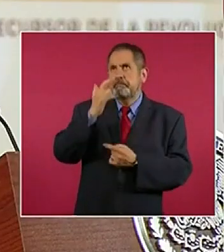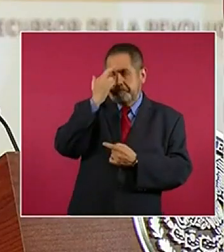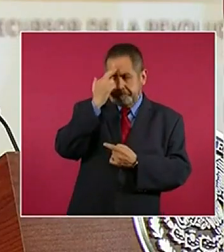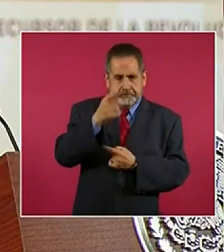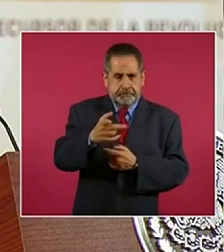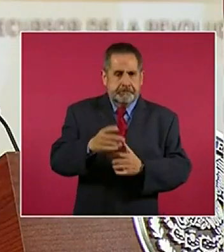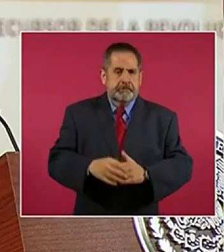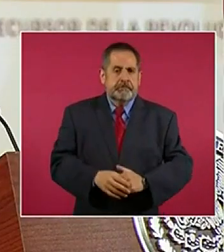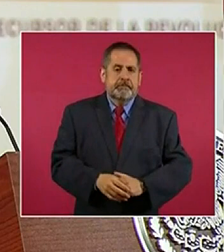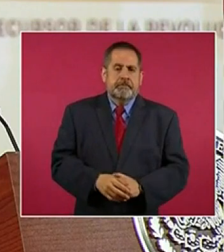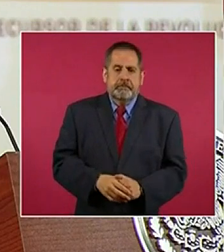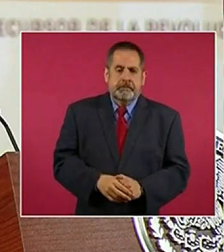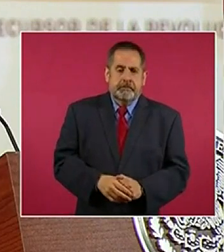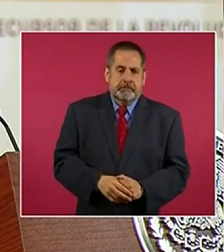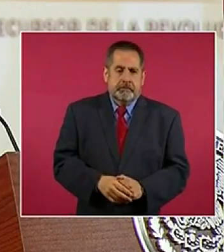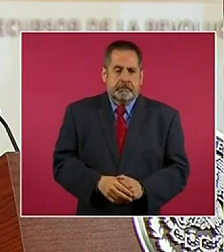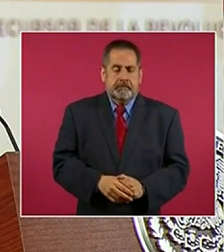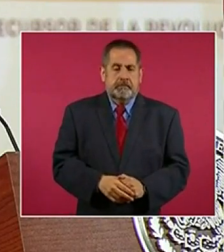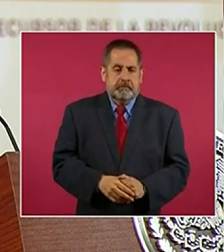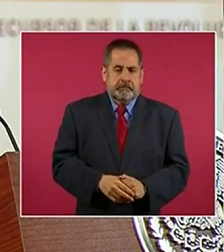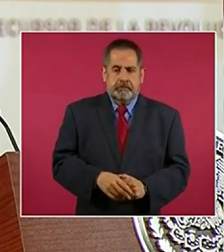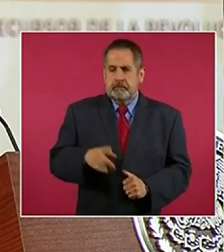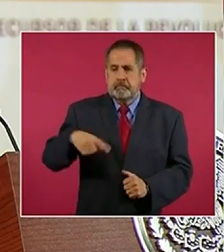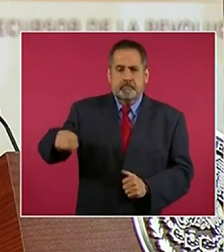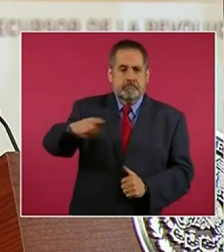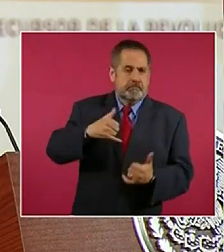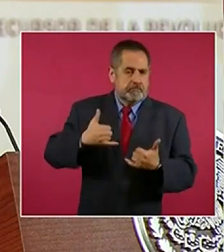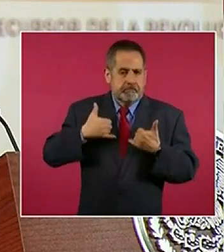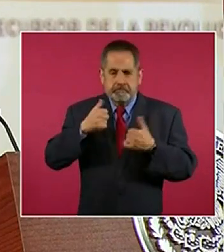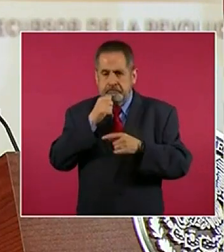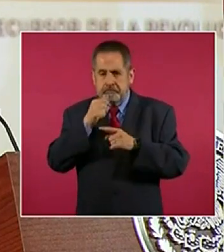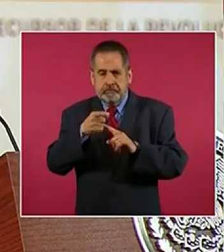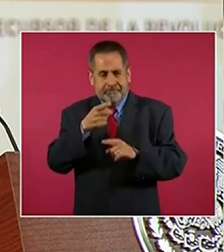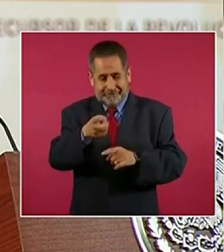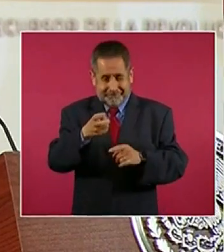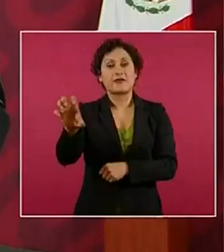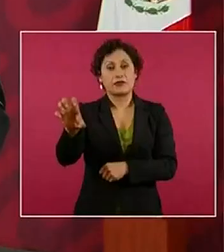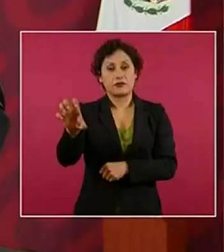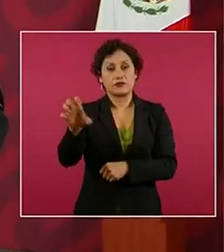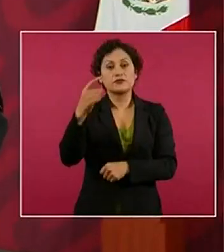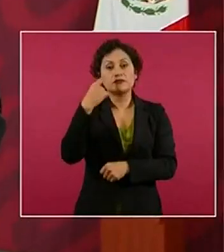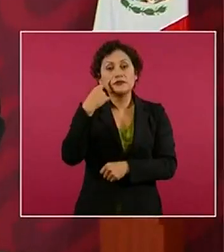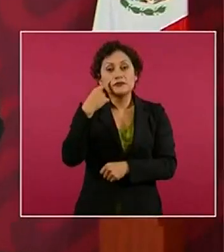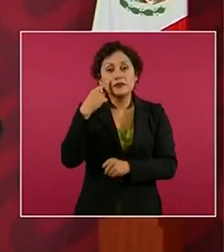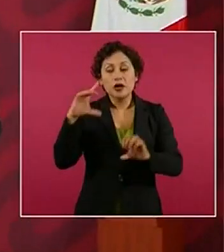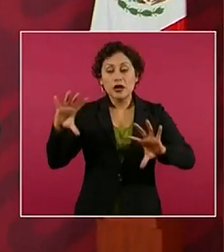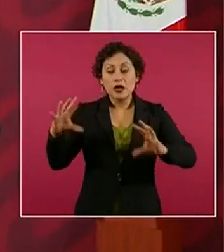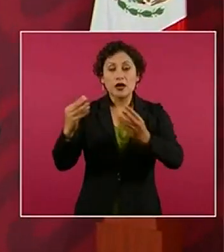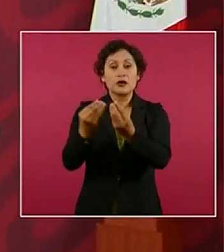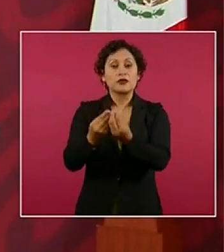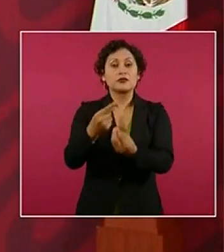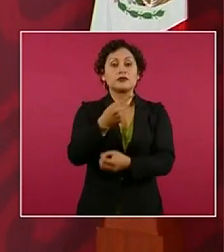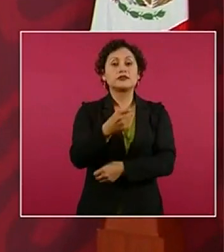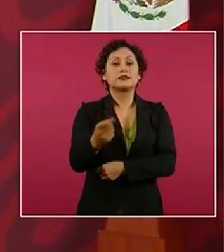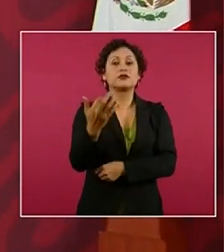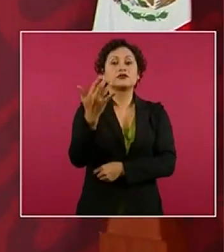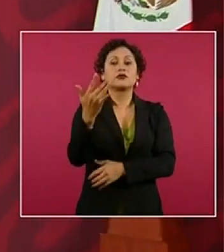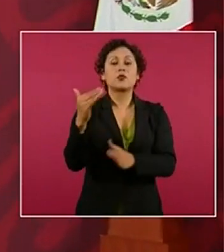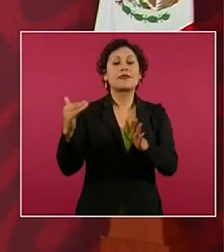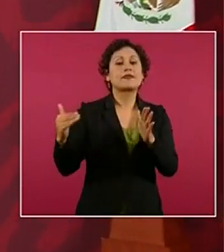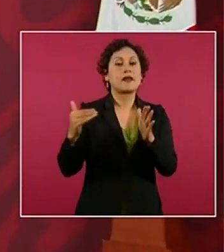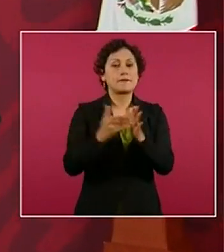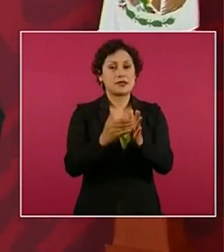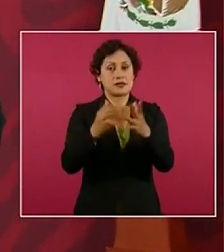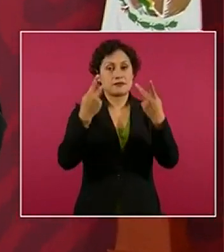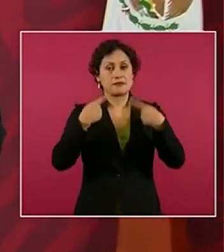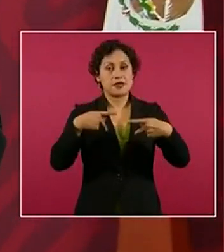cercanía en esta visión populista con algún sector del PRI? Yo creo que sí. Pero yo creo que sobre todo el gran